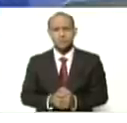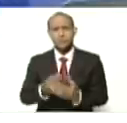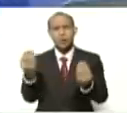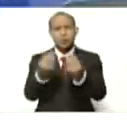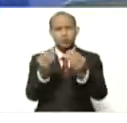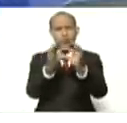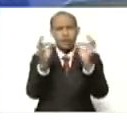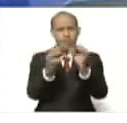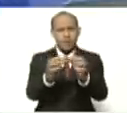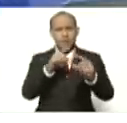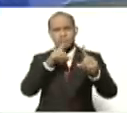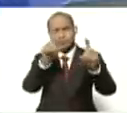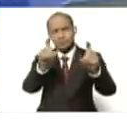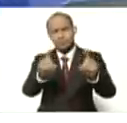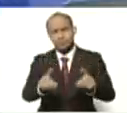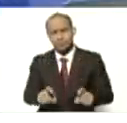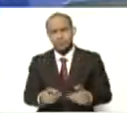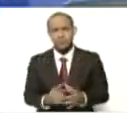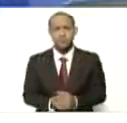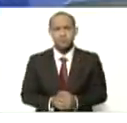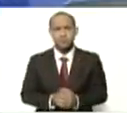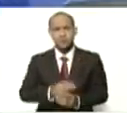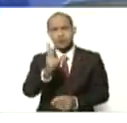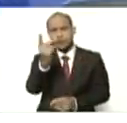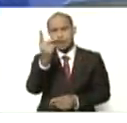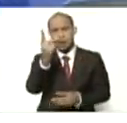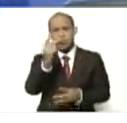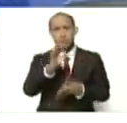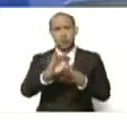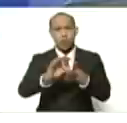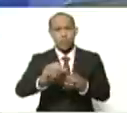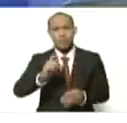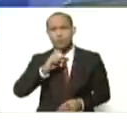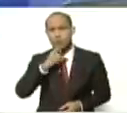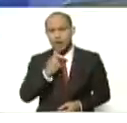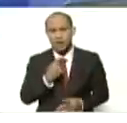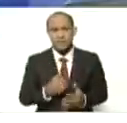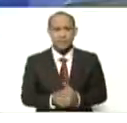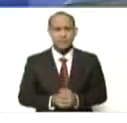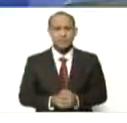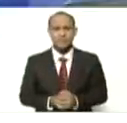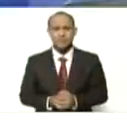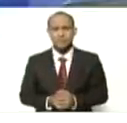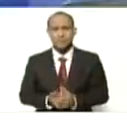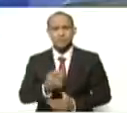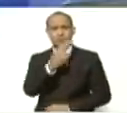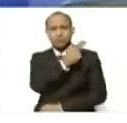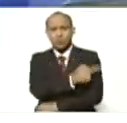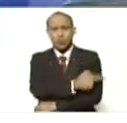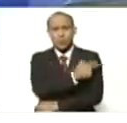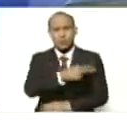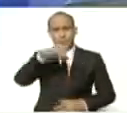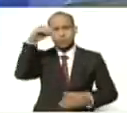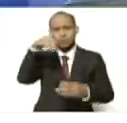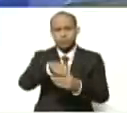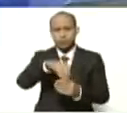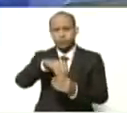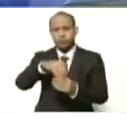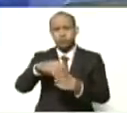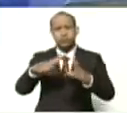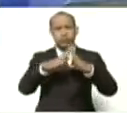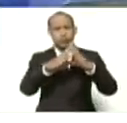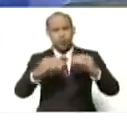familia el segundo elemento clave fue la hospitalización de todos los